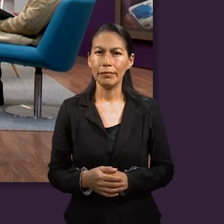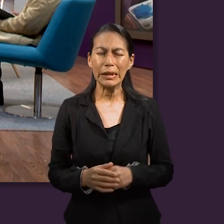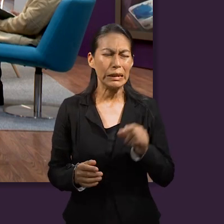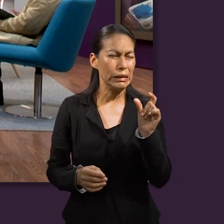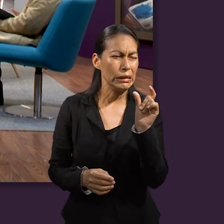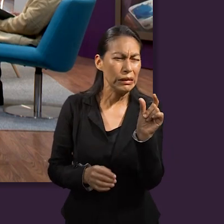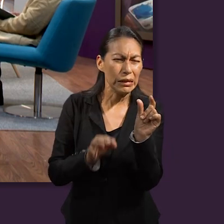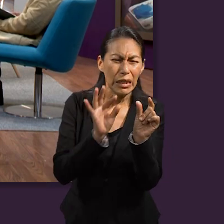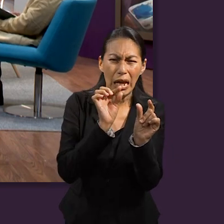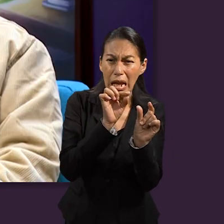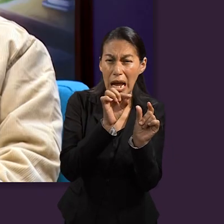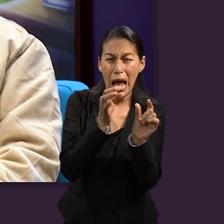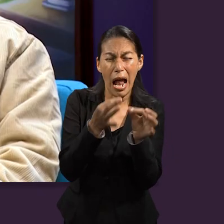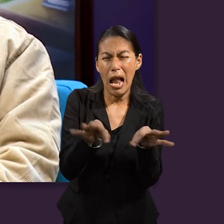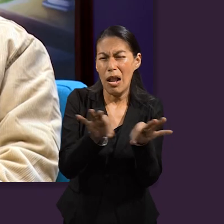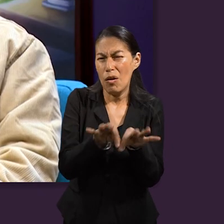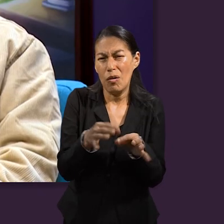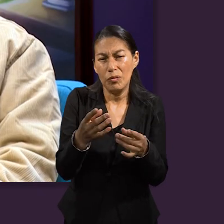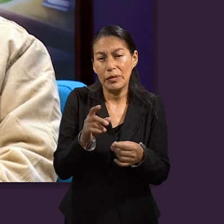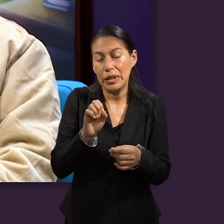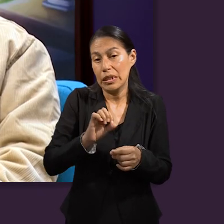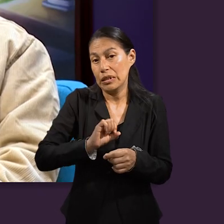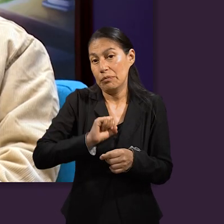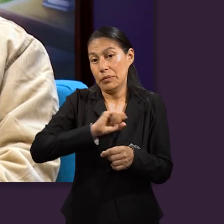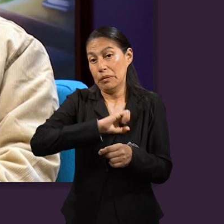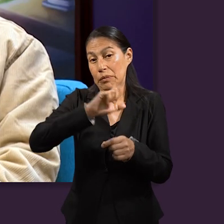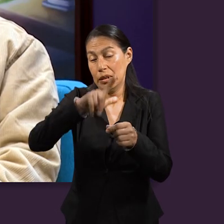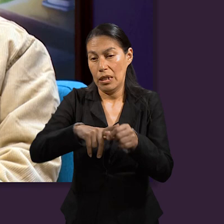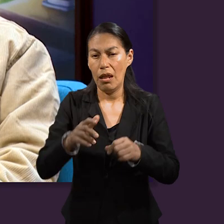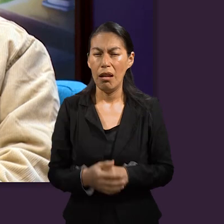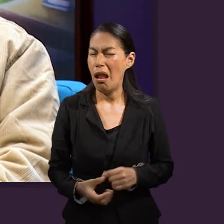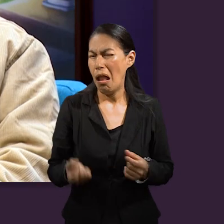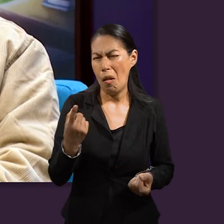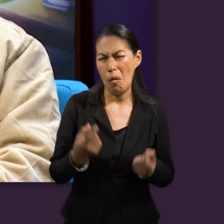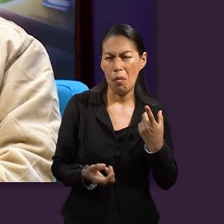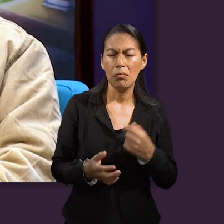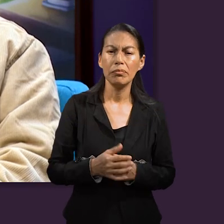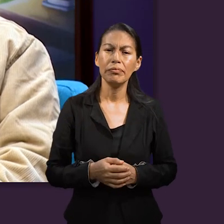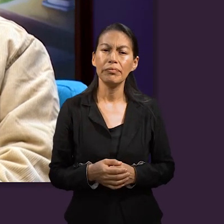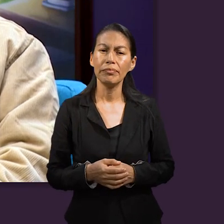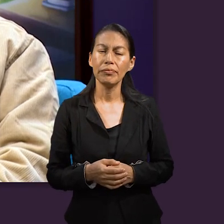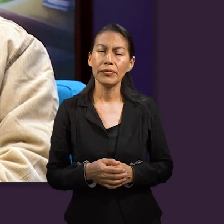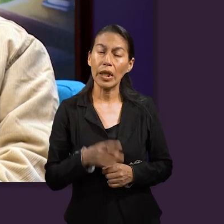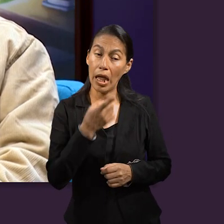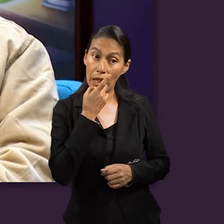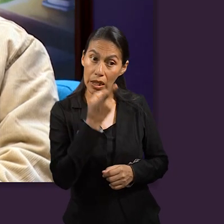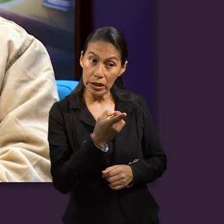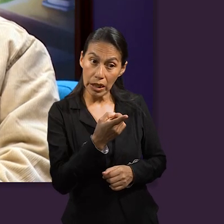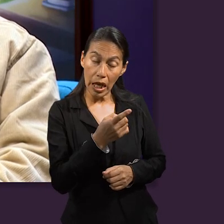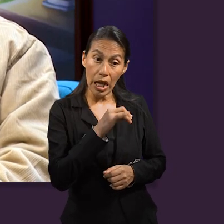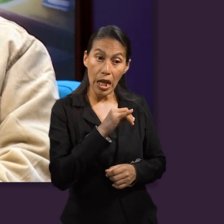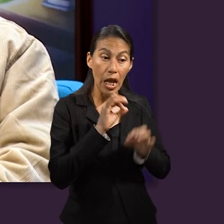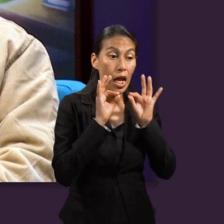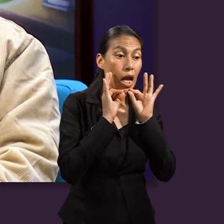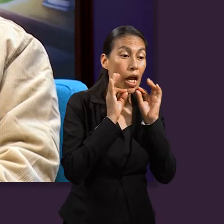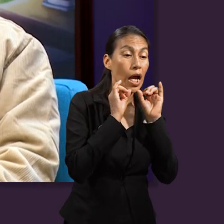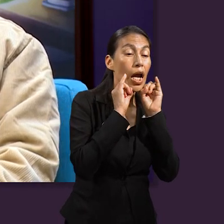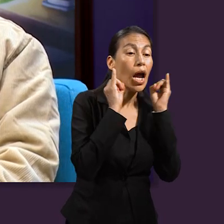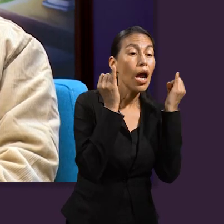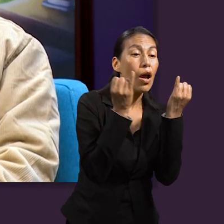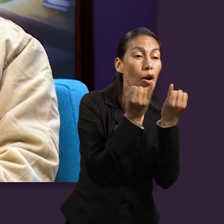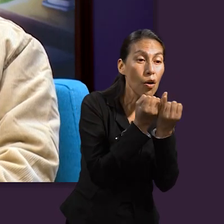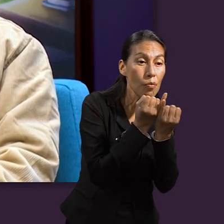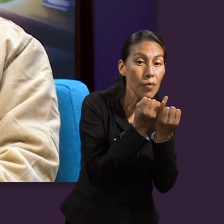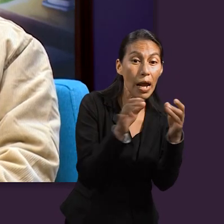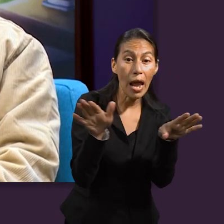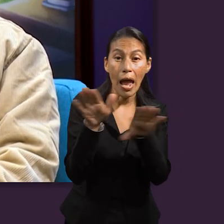con detalle muy especial el cual yo puedo observar en este cambio como mencionas de jacob a israel luego